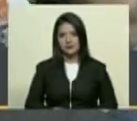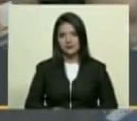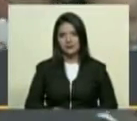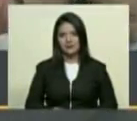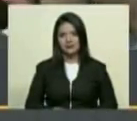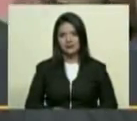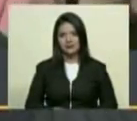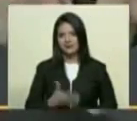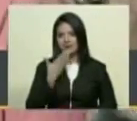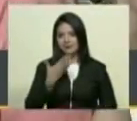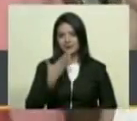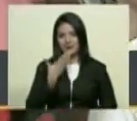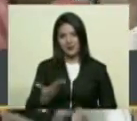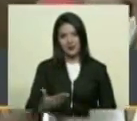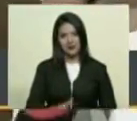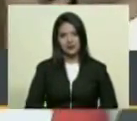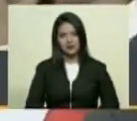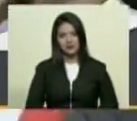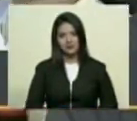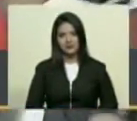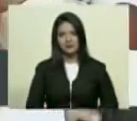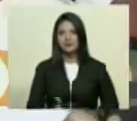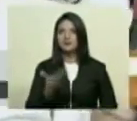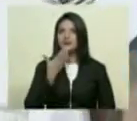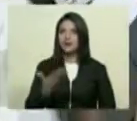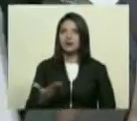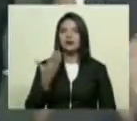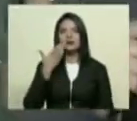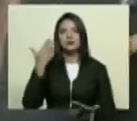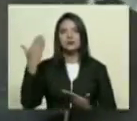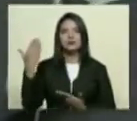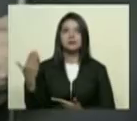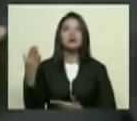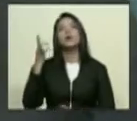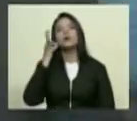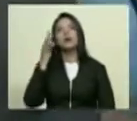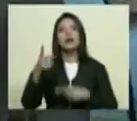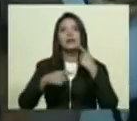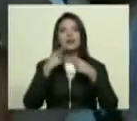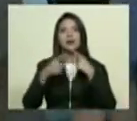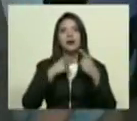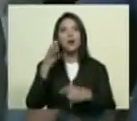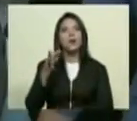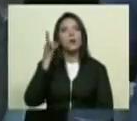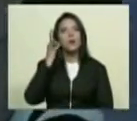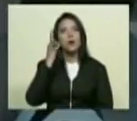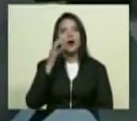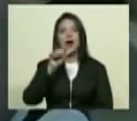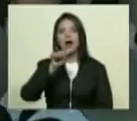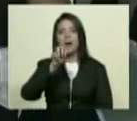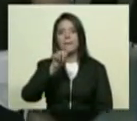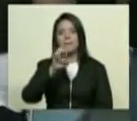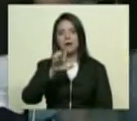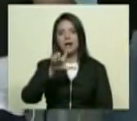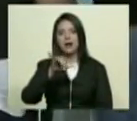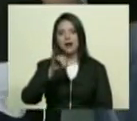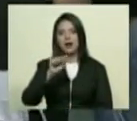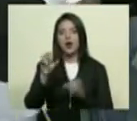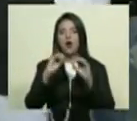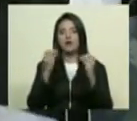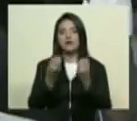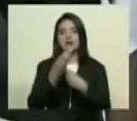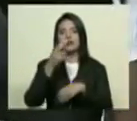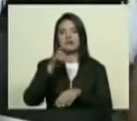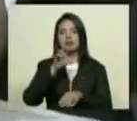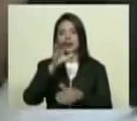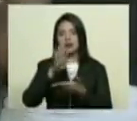gracias muchísimas gracias entonces escuchamos las declaraciones de amelia altere ya la directora de la oficina nacional de registro